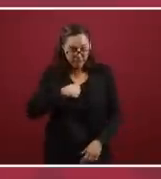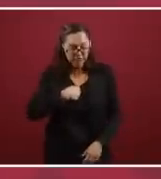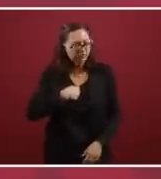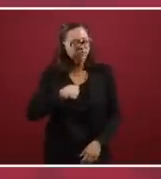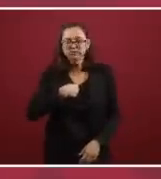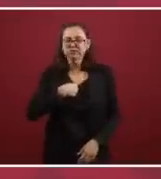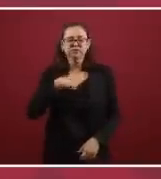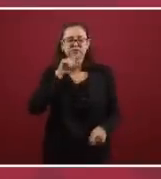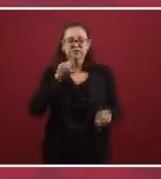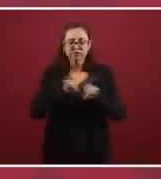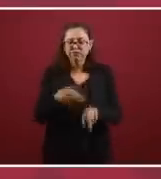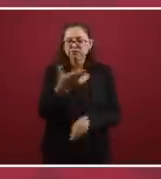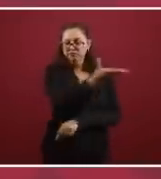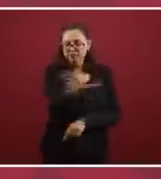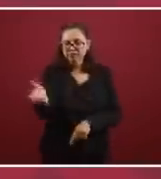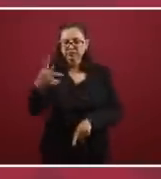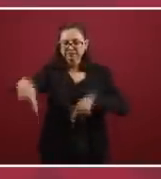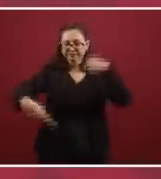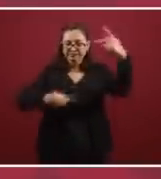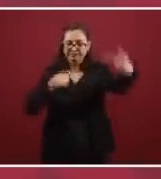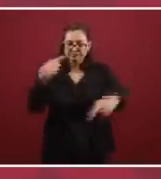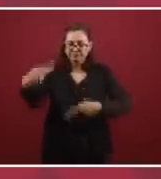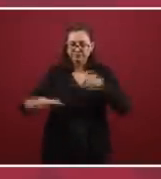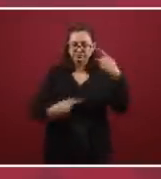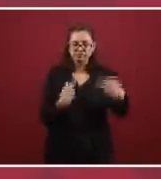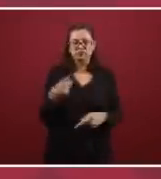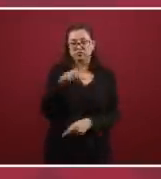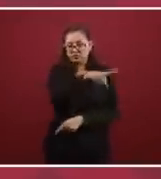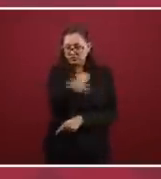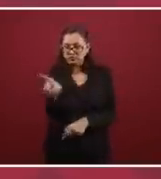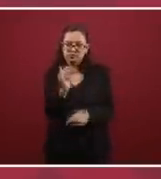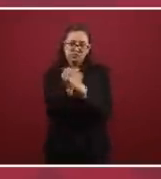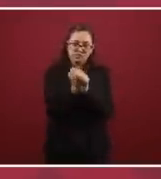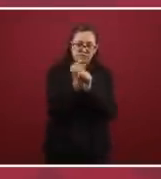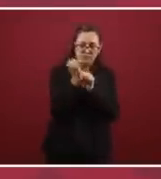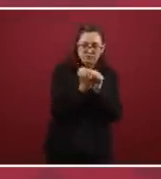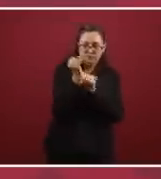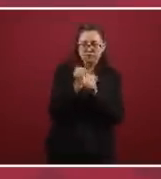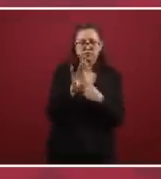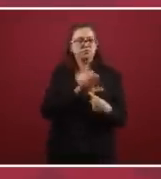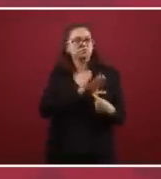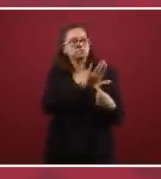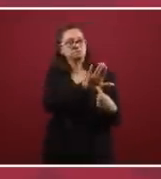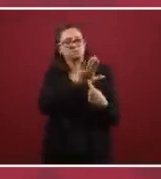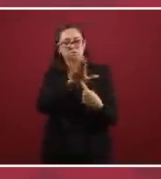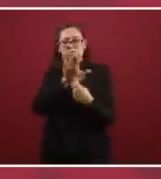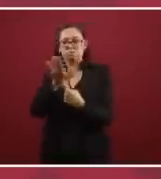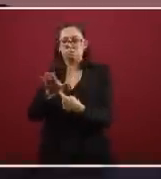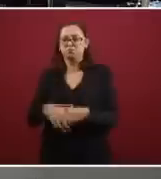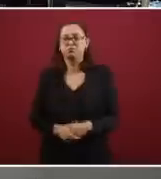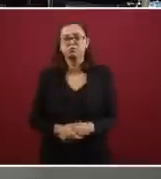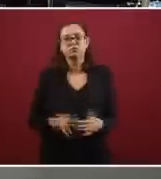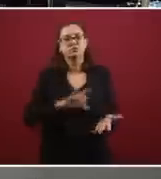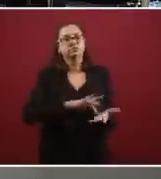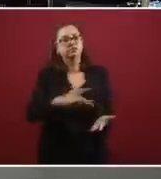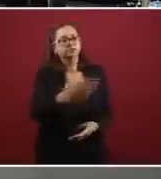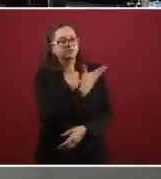que me preguntan, lo que ustedes investigan y dan a conocer. Gracias,